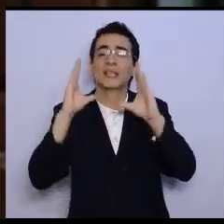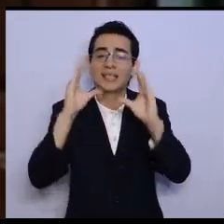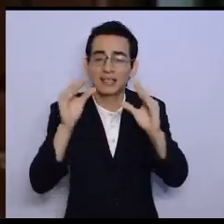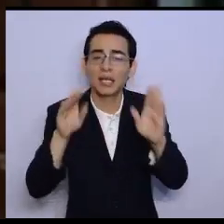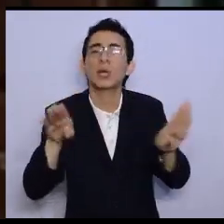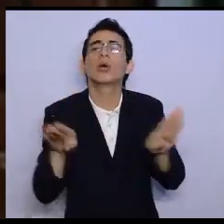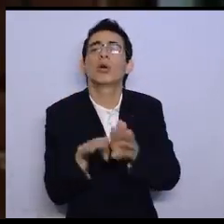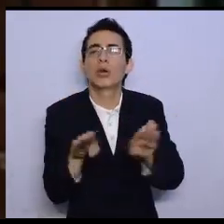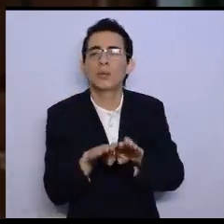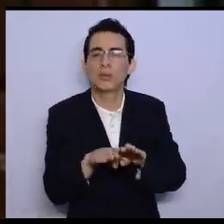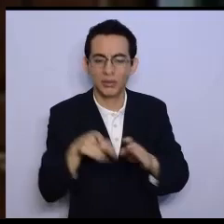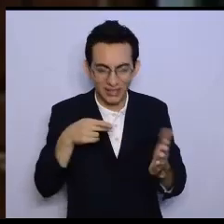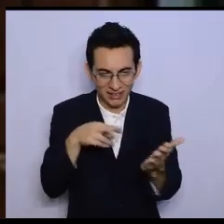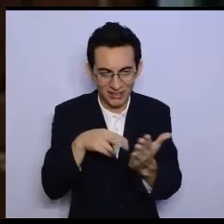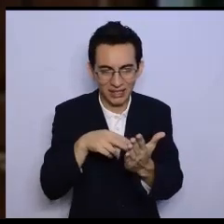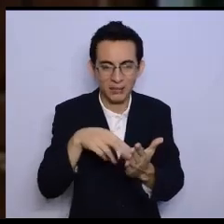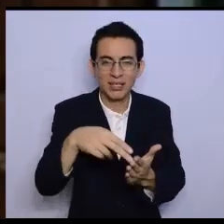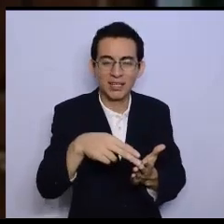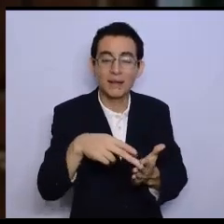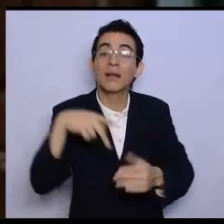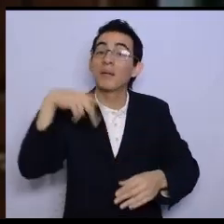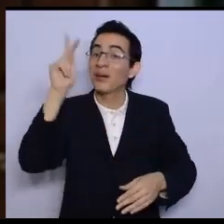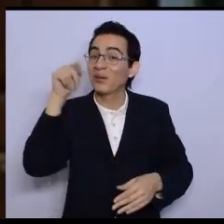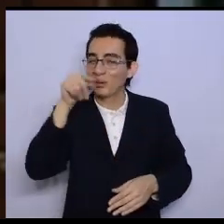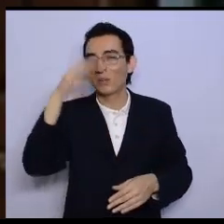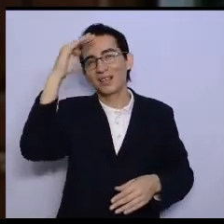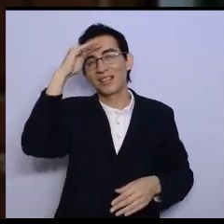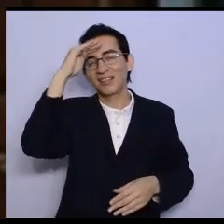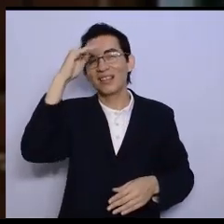caminar las sendas de Dios nos producen dolor.